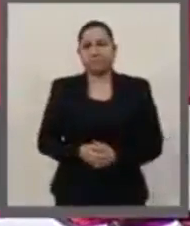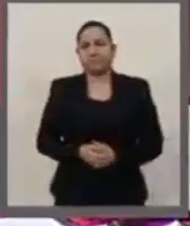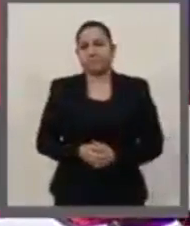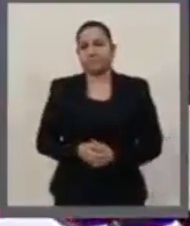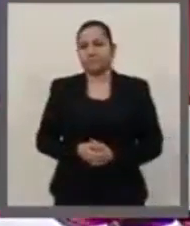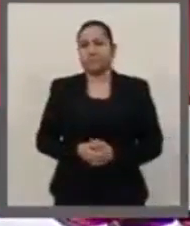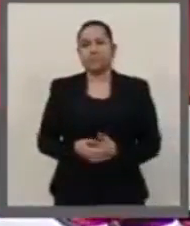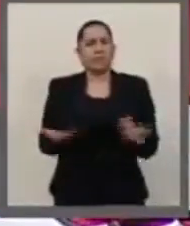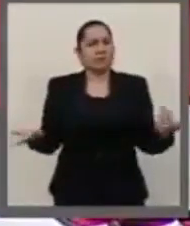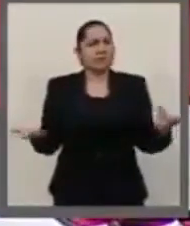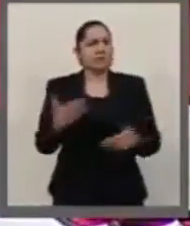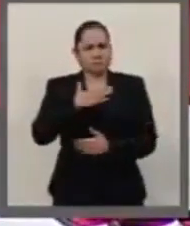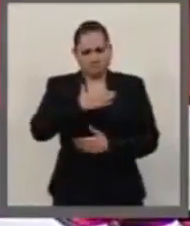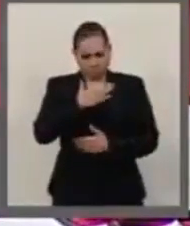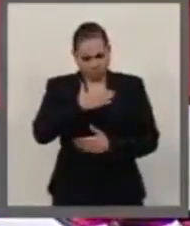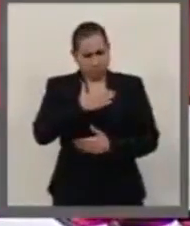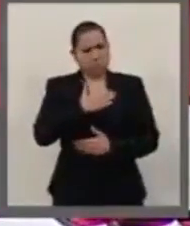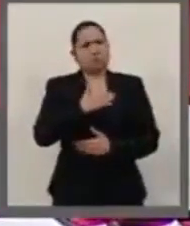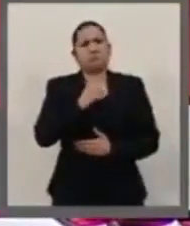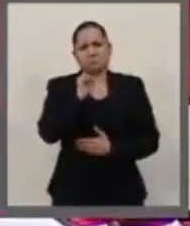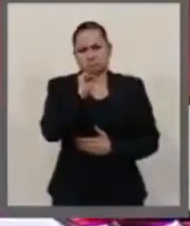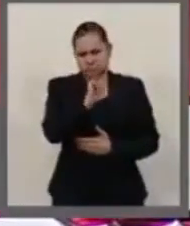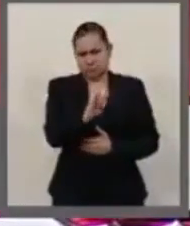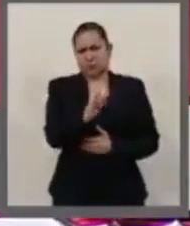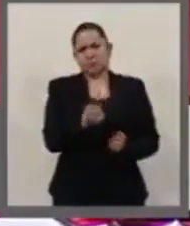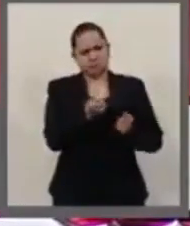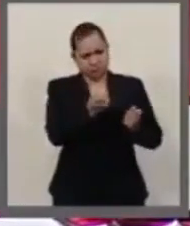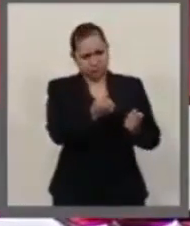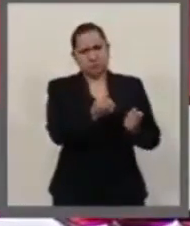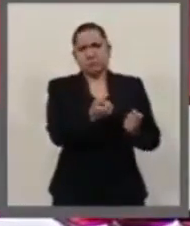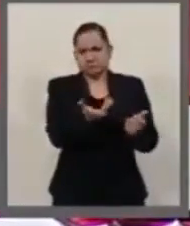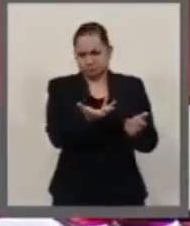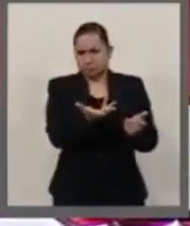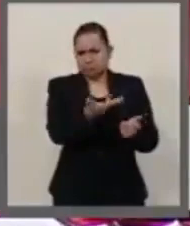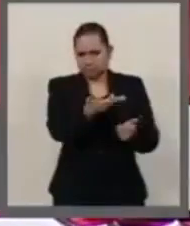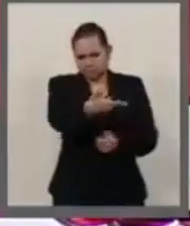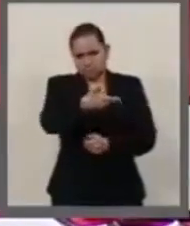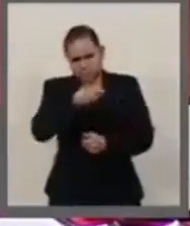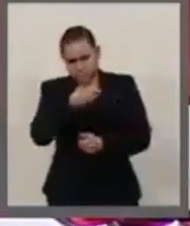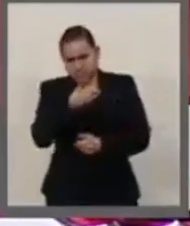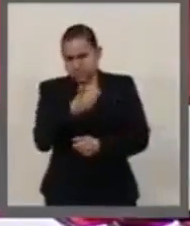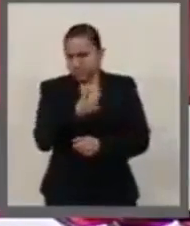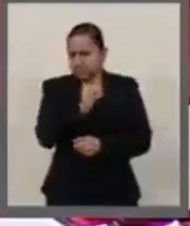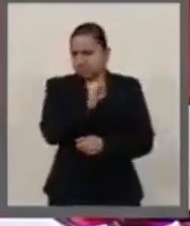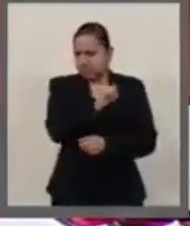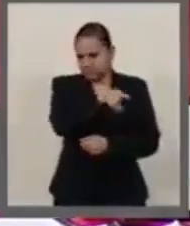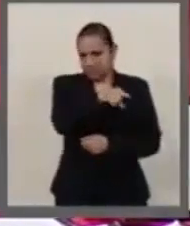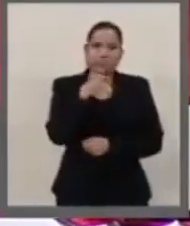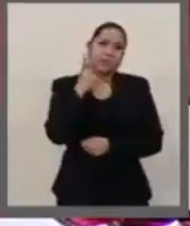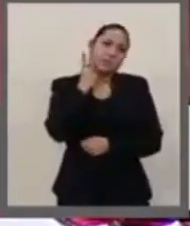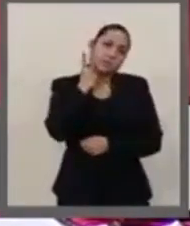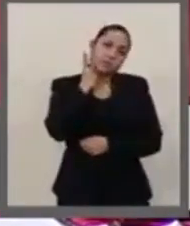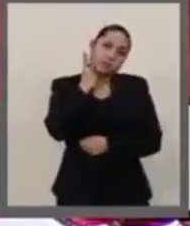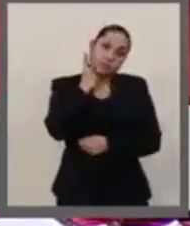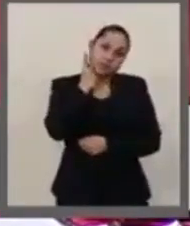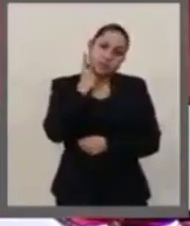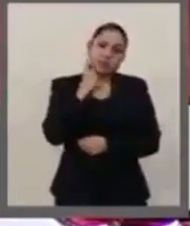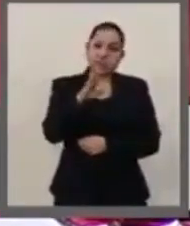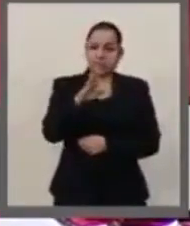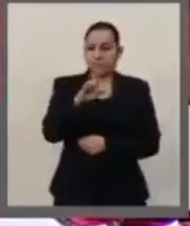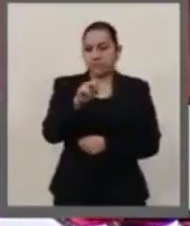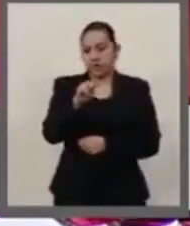Por mi parte, obsequio la petición del diputado Genaro